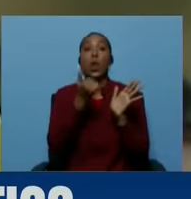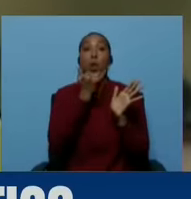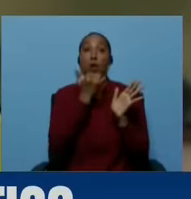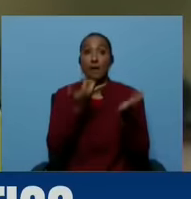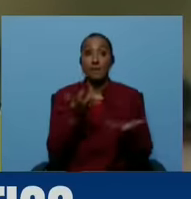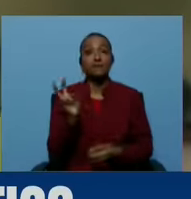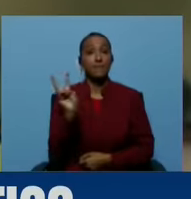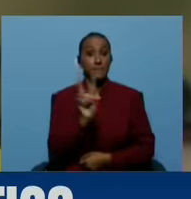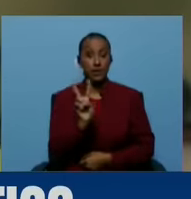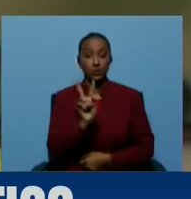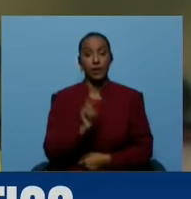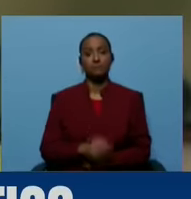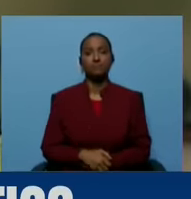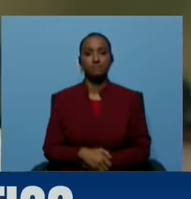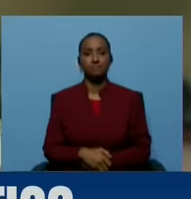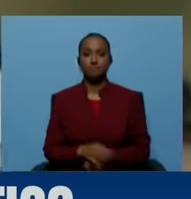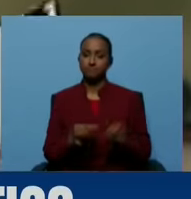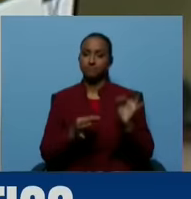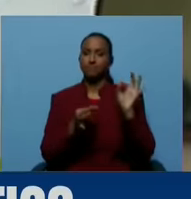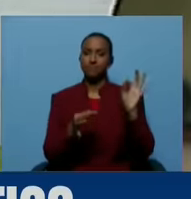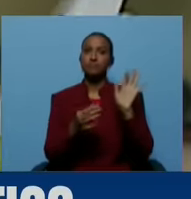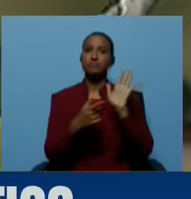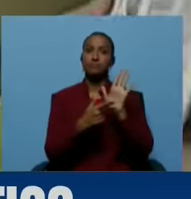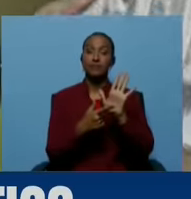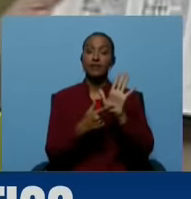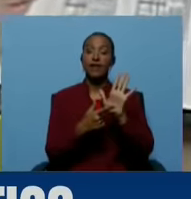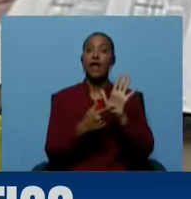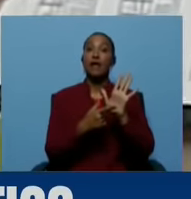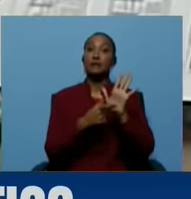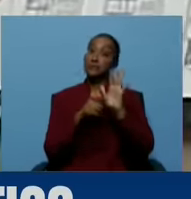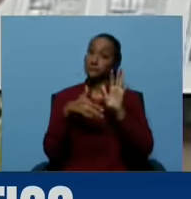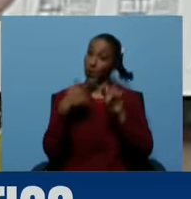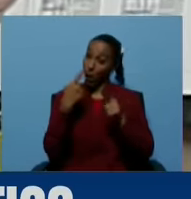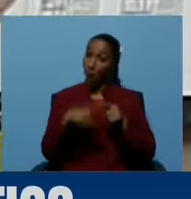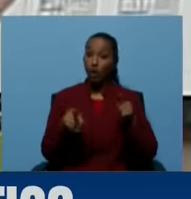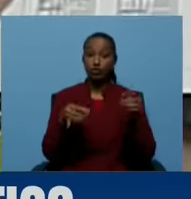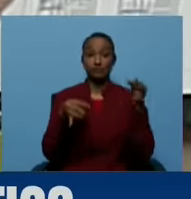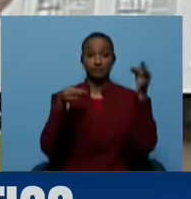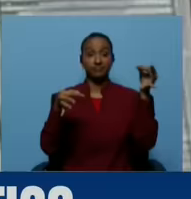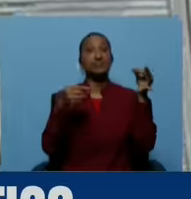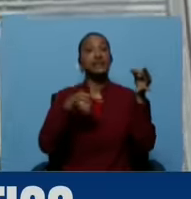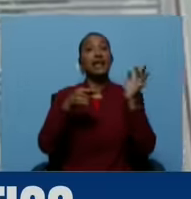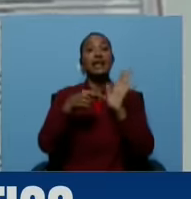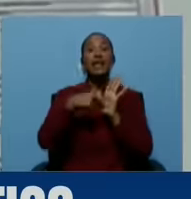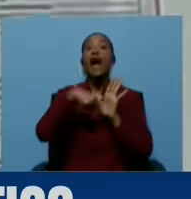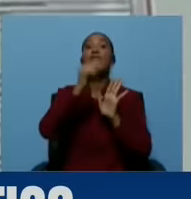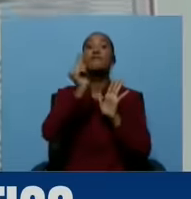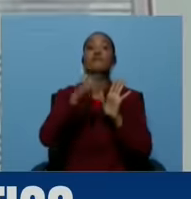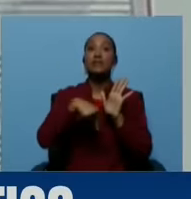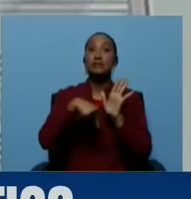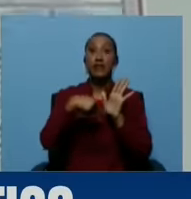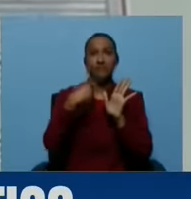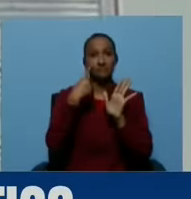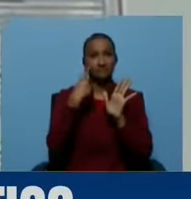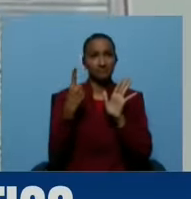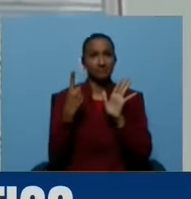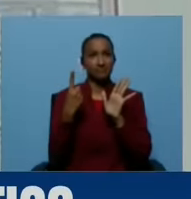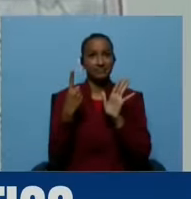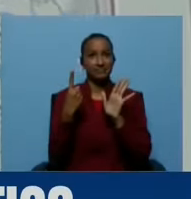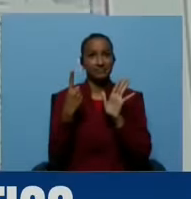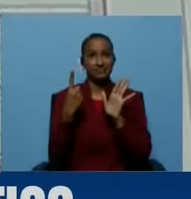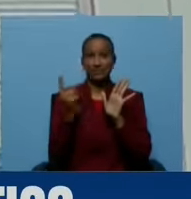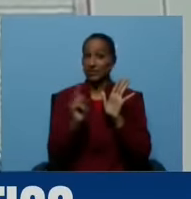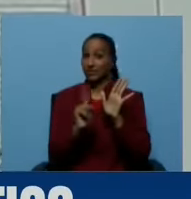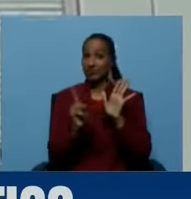Venezuela. Luego están las firmas planas, nuevamente, otra vez, no es la